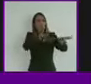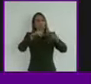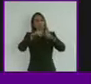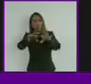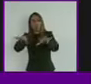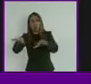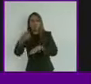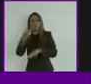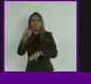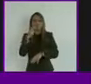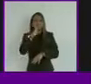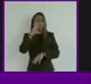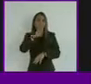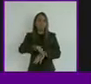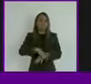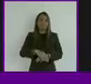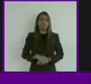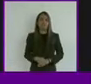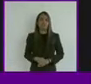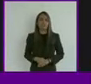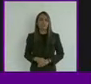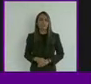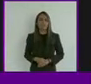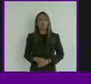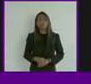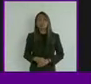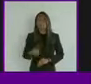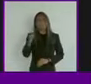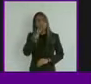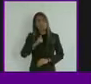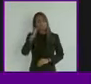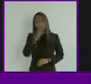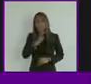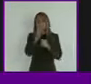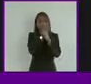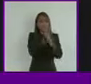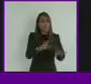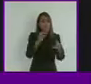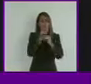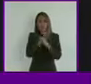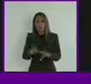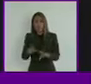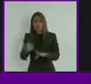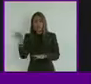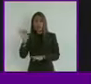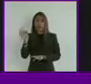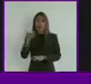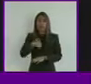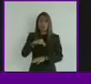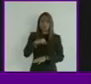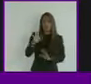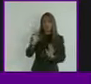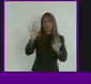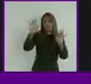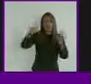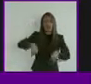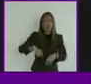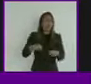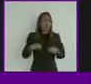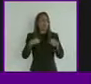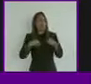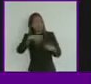personal, Amaya, yo creo que el ser humano siempre está en constante formación, ¿sabes? El día que asumamos que no tenemos ya nada que aprender de la vida, de una